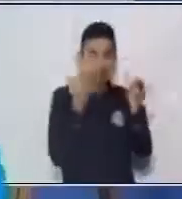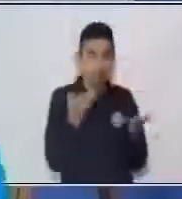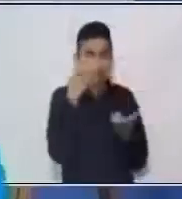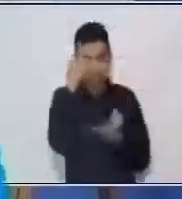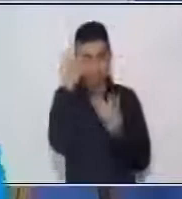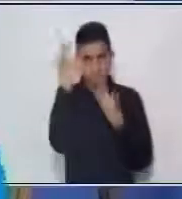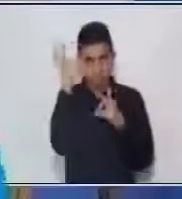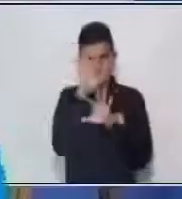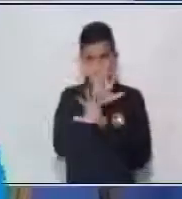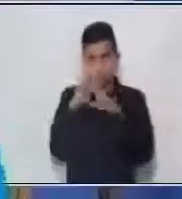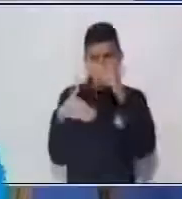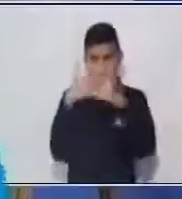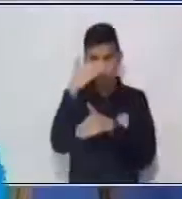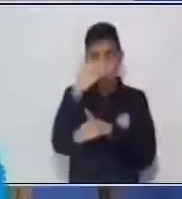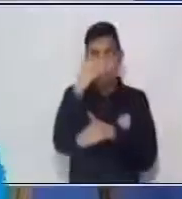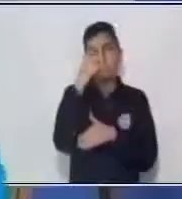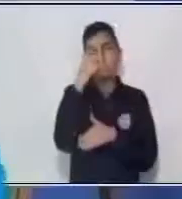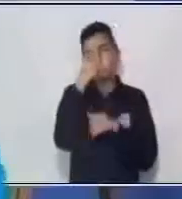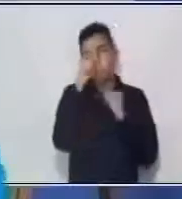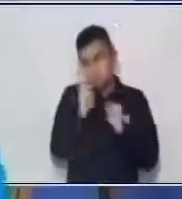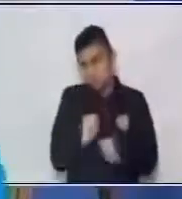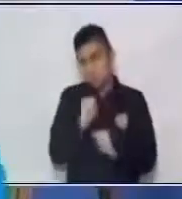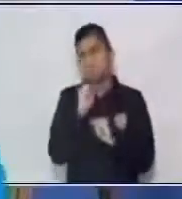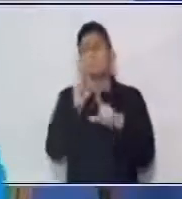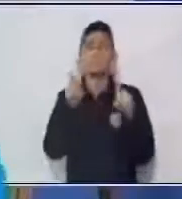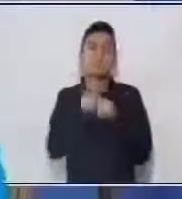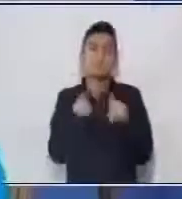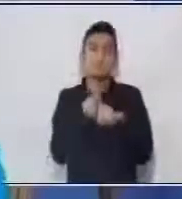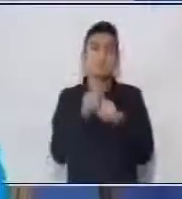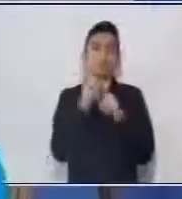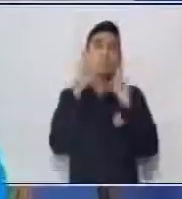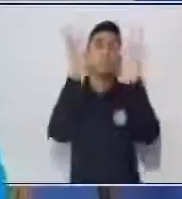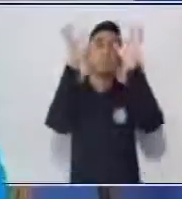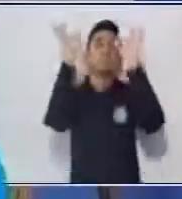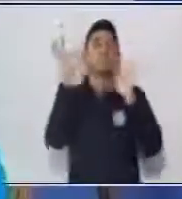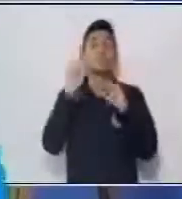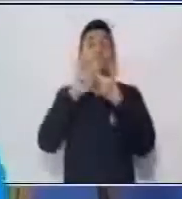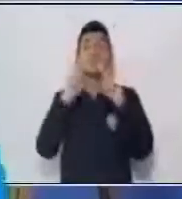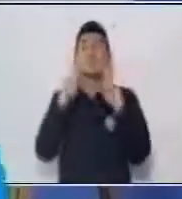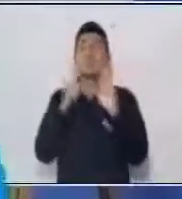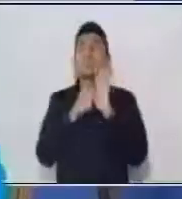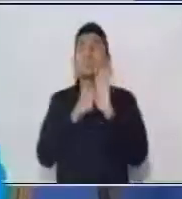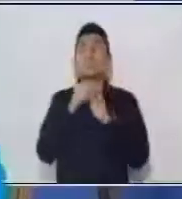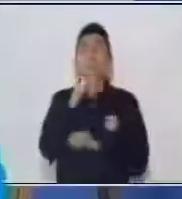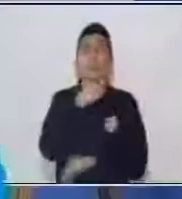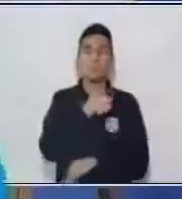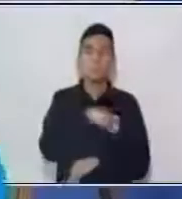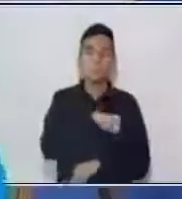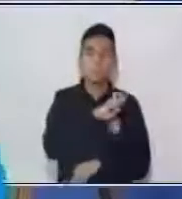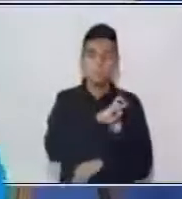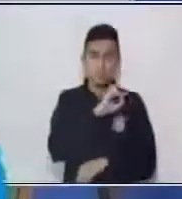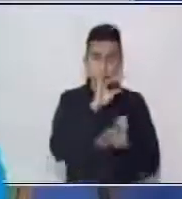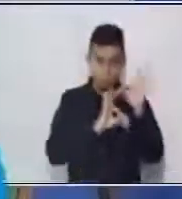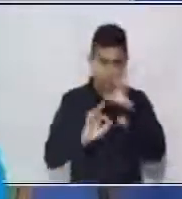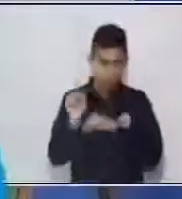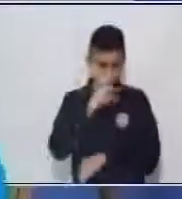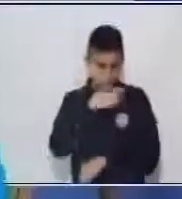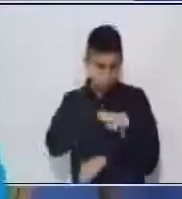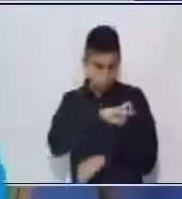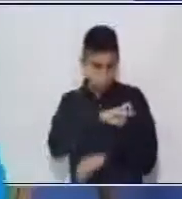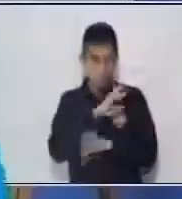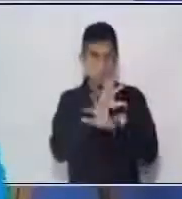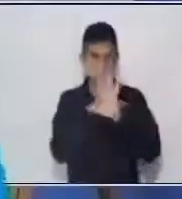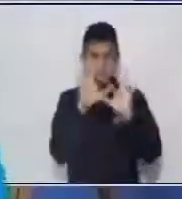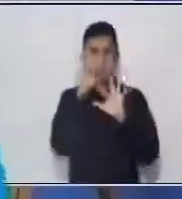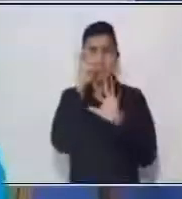hojas, y luego de esto el poder hacer la forma diferente si es en personal o no personal,